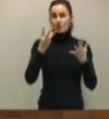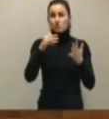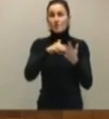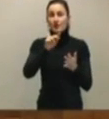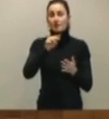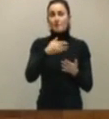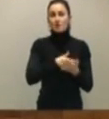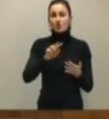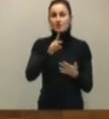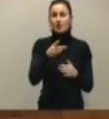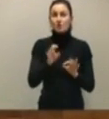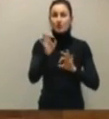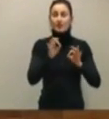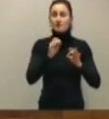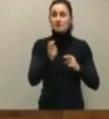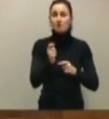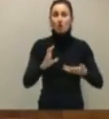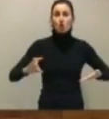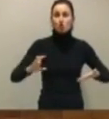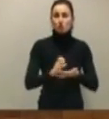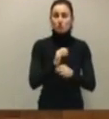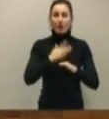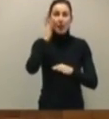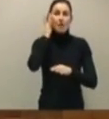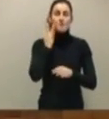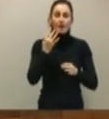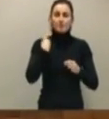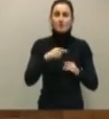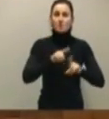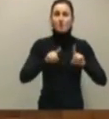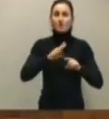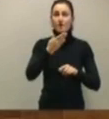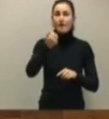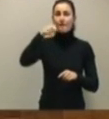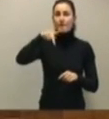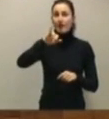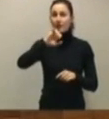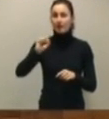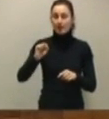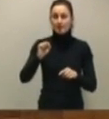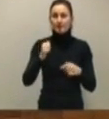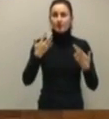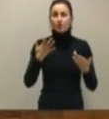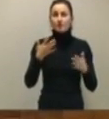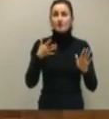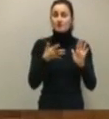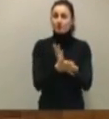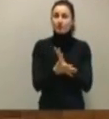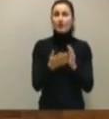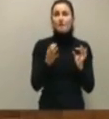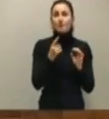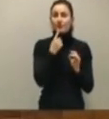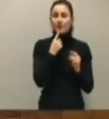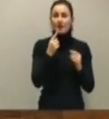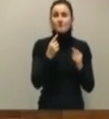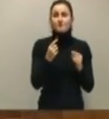euros cuyos intereses pagaremos todos para sanear el agujero de Bankia. Agujero que tiene nombres y